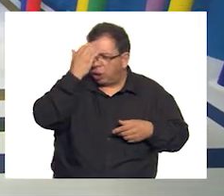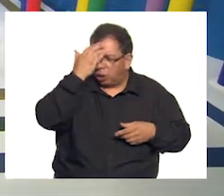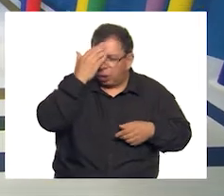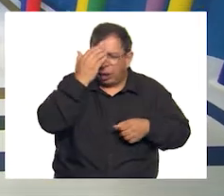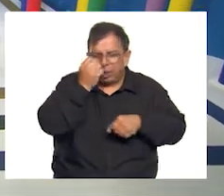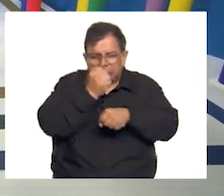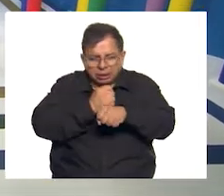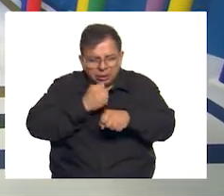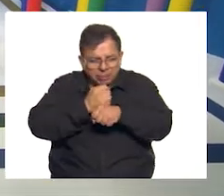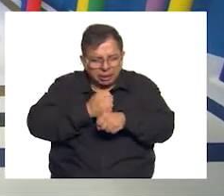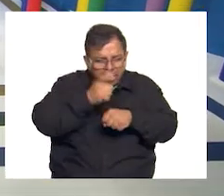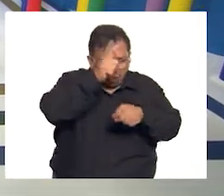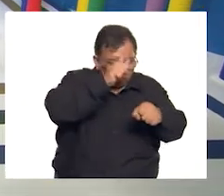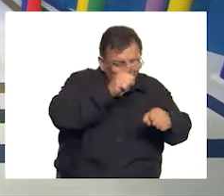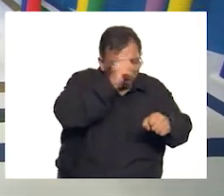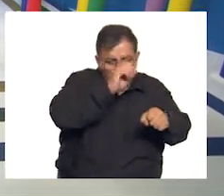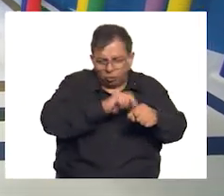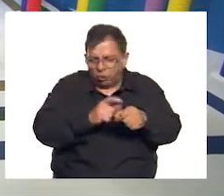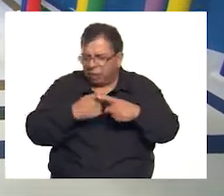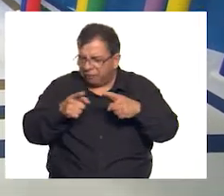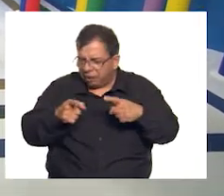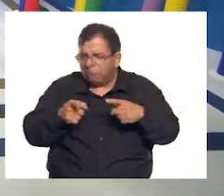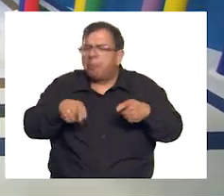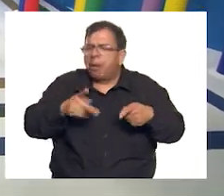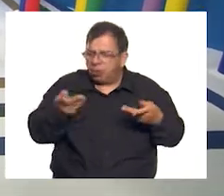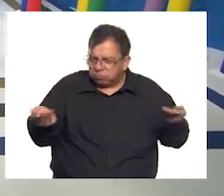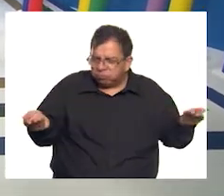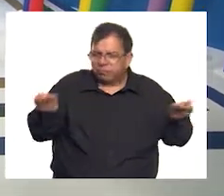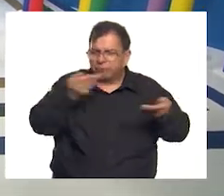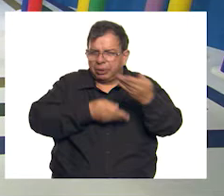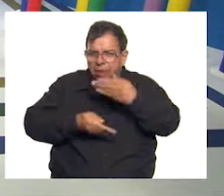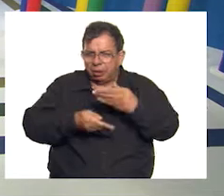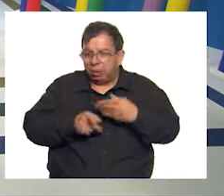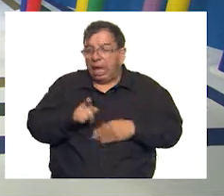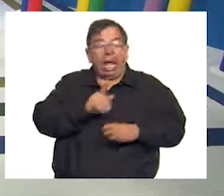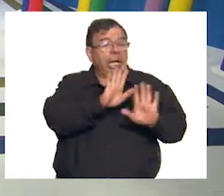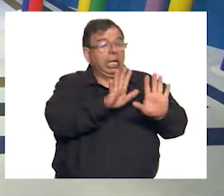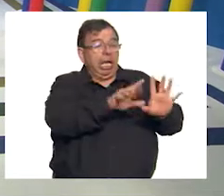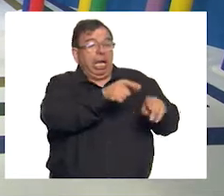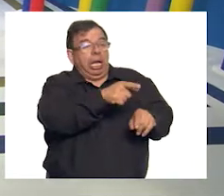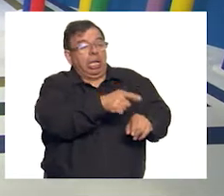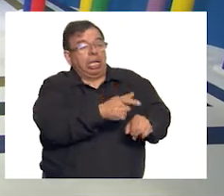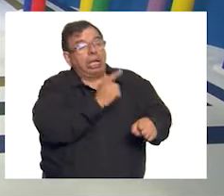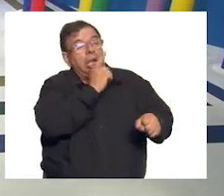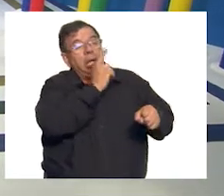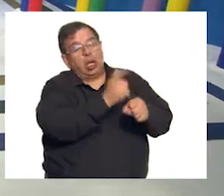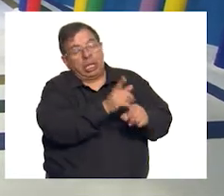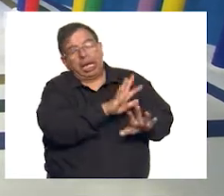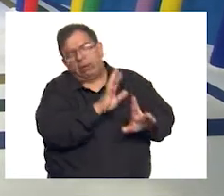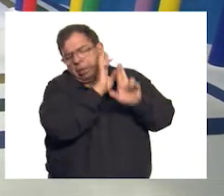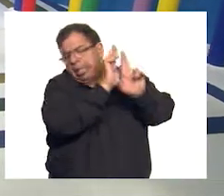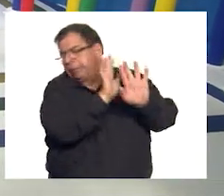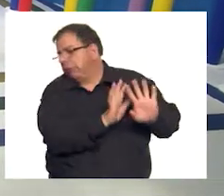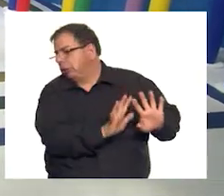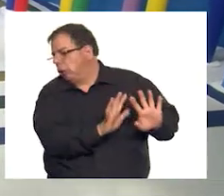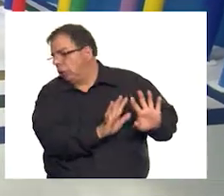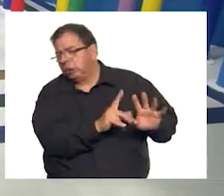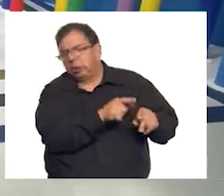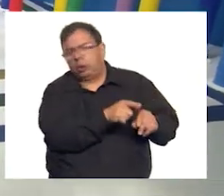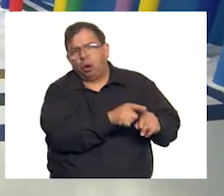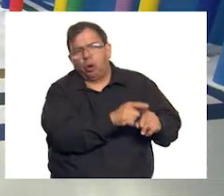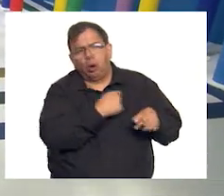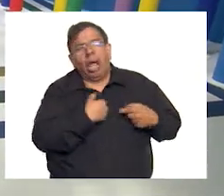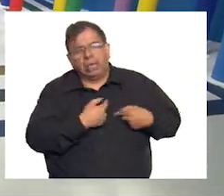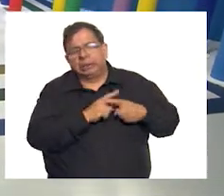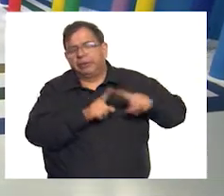prácticas culturalmente diferentes. No se trata simplemente de reconocer, descubrir o tolerar al otro o la diferencia en